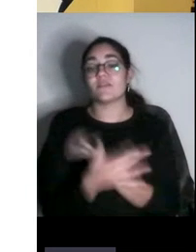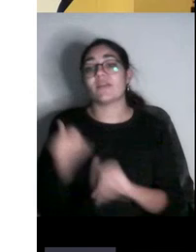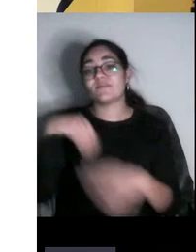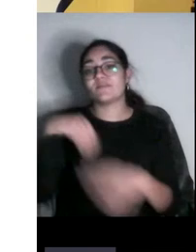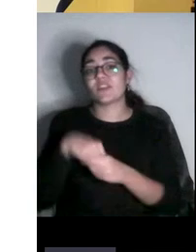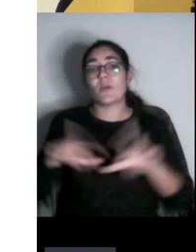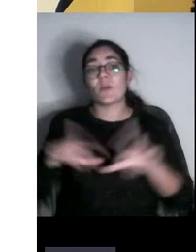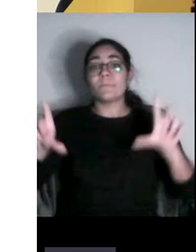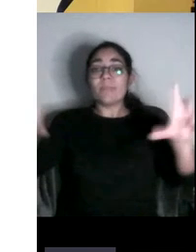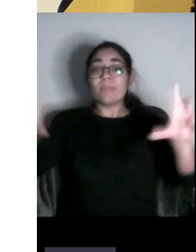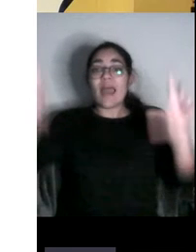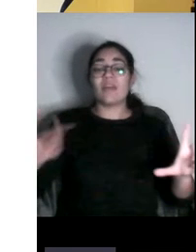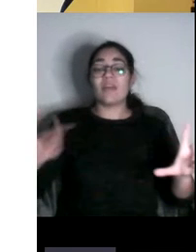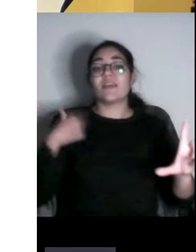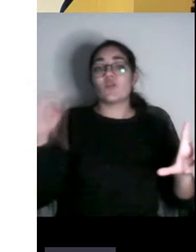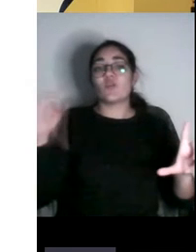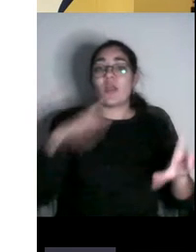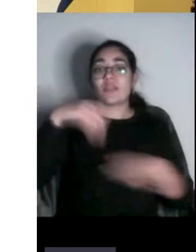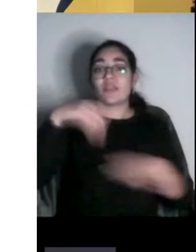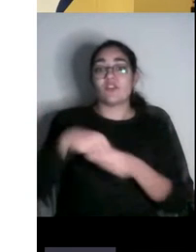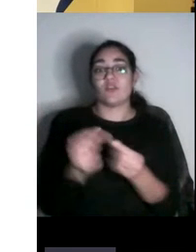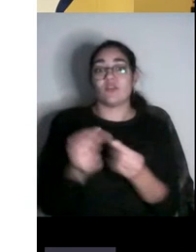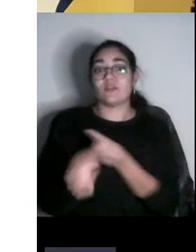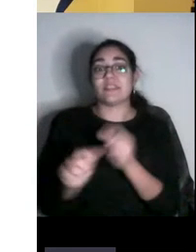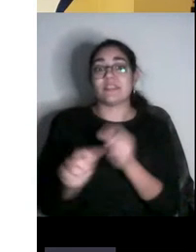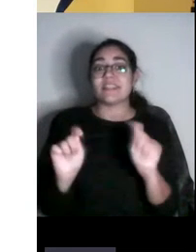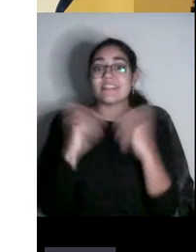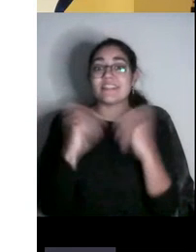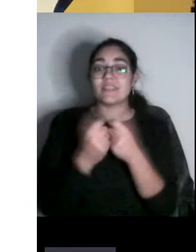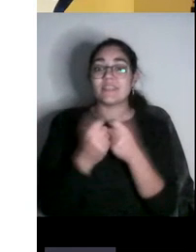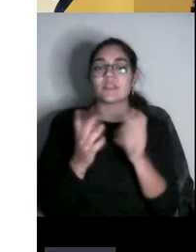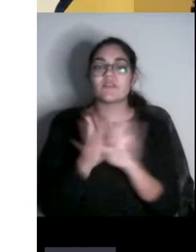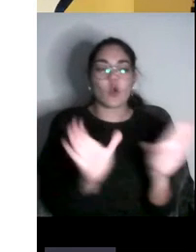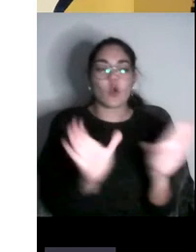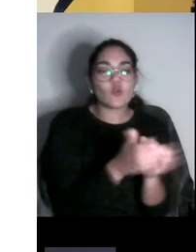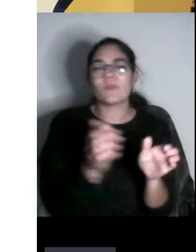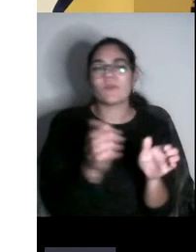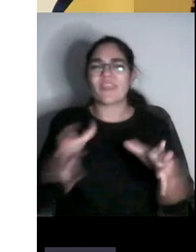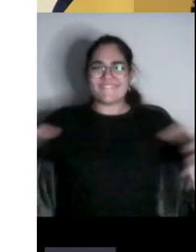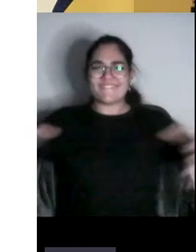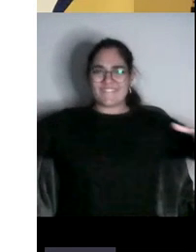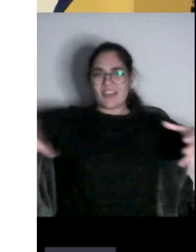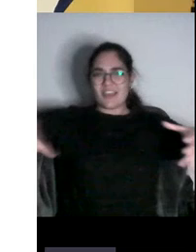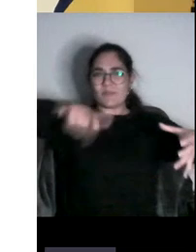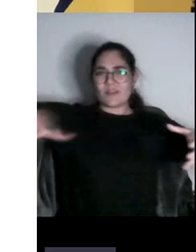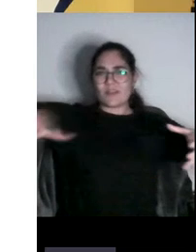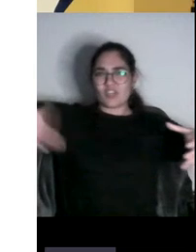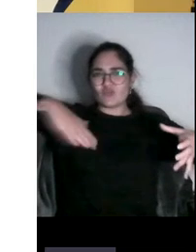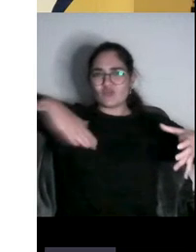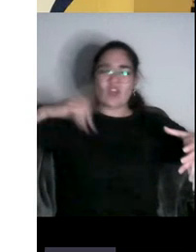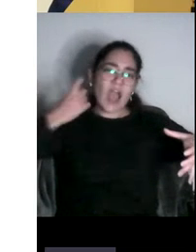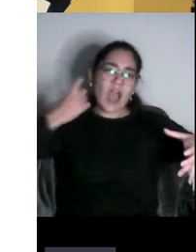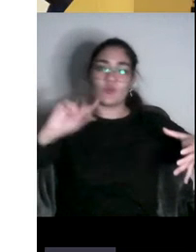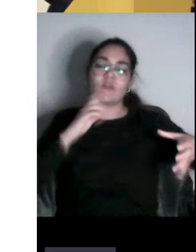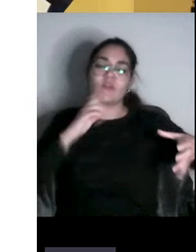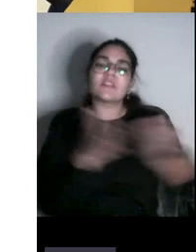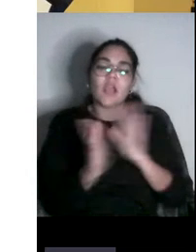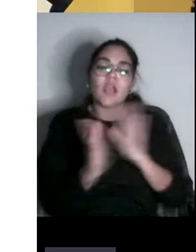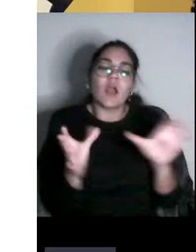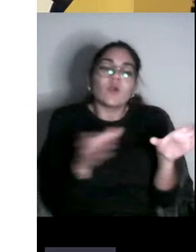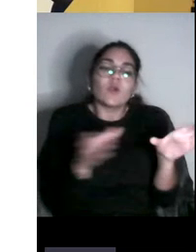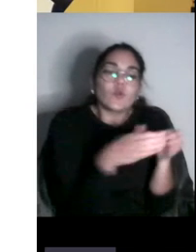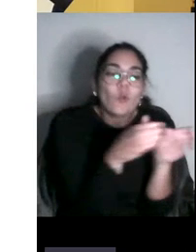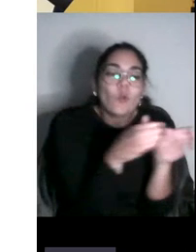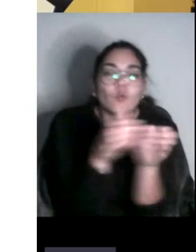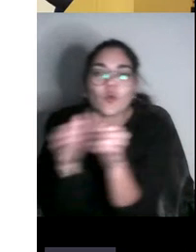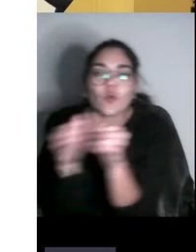la asignatura tienes para ir reuniéndonos con esos grupos pequeños a lagarde de las clases prácticas ahí